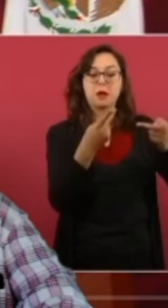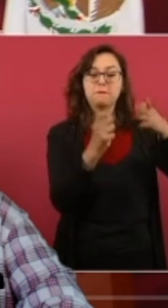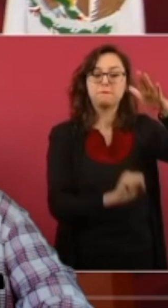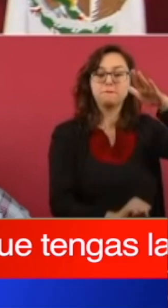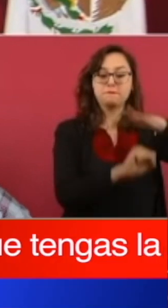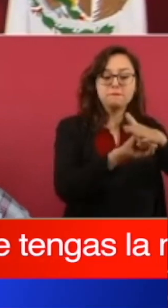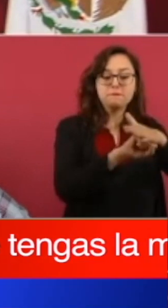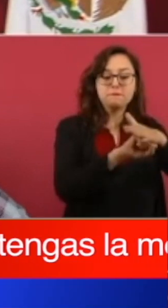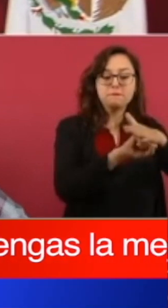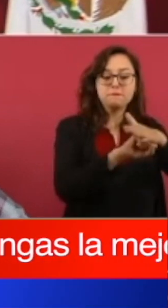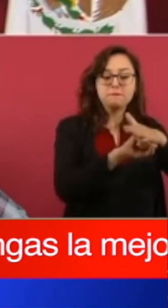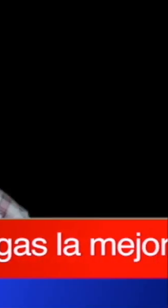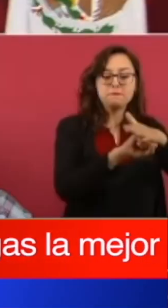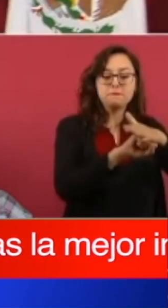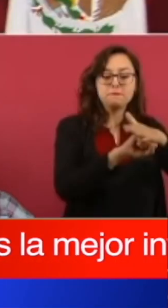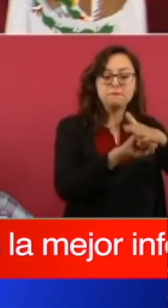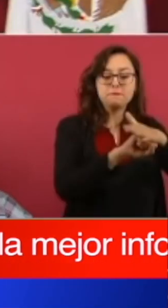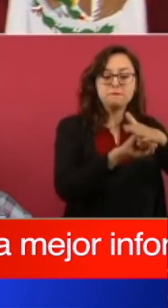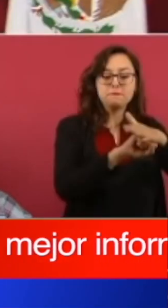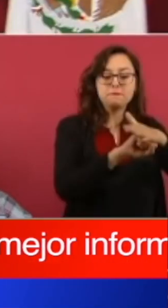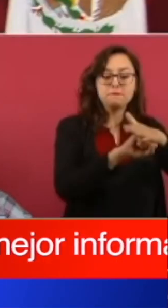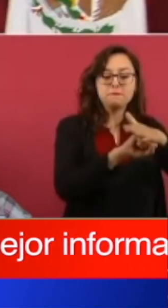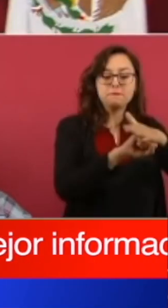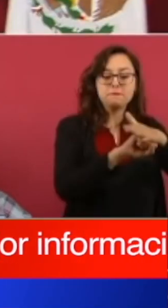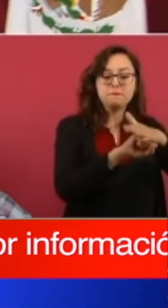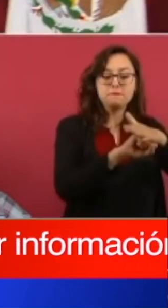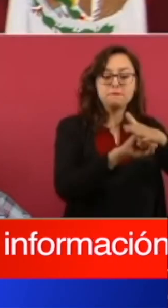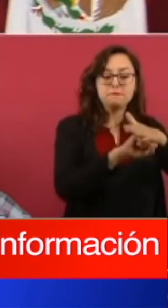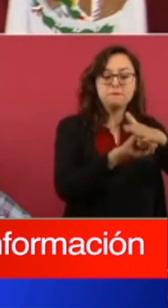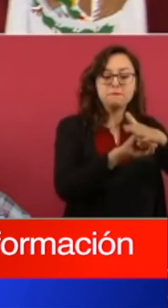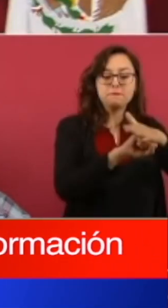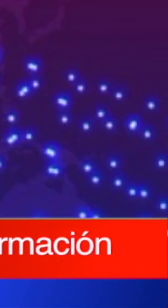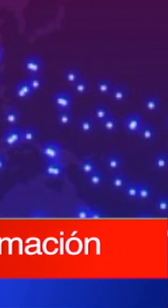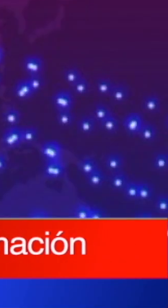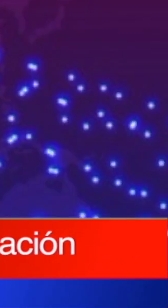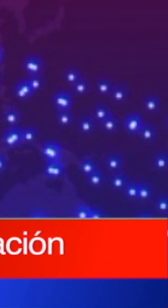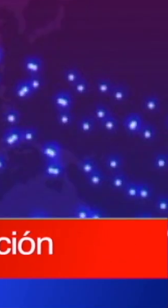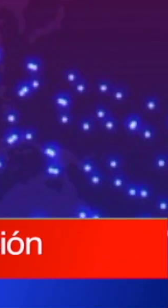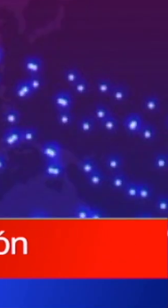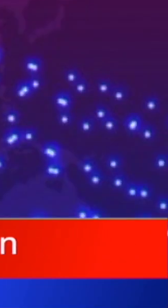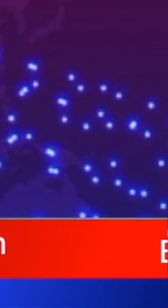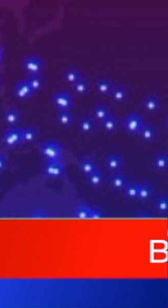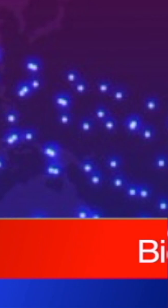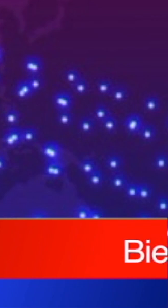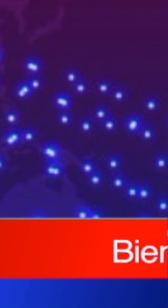imagínense. Pues ahí está, familia, lo que dijo el presidente Andrés Manuel, y lo único que podemos